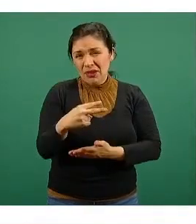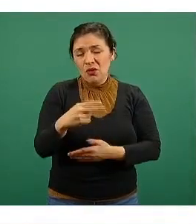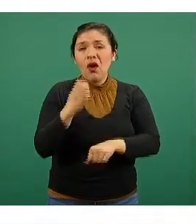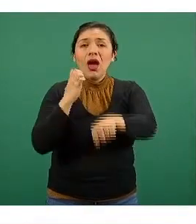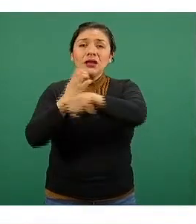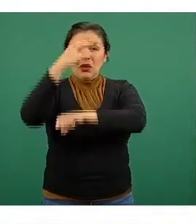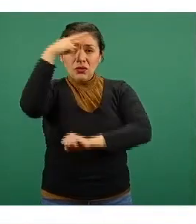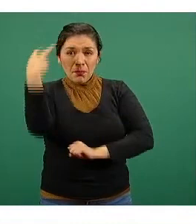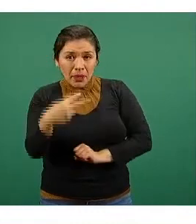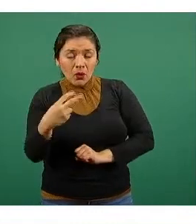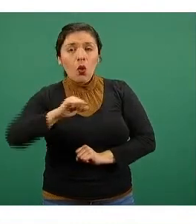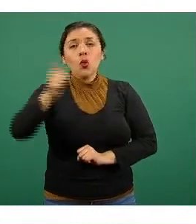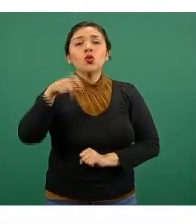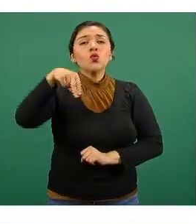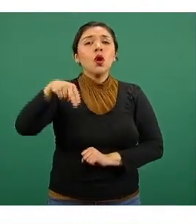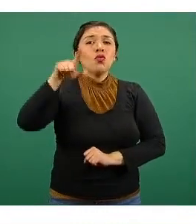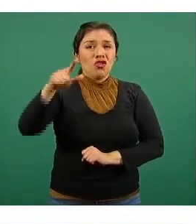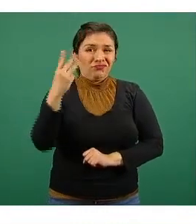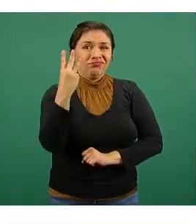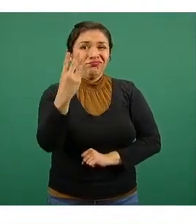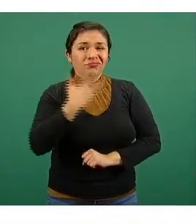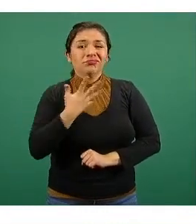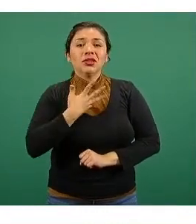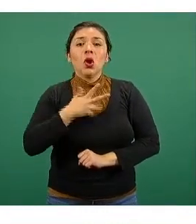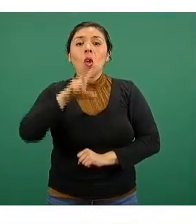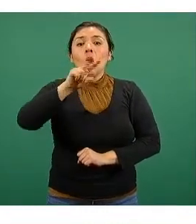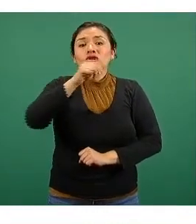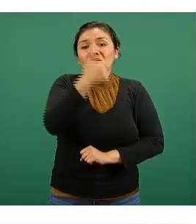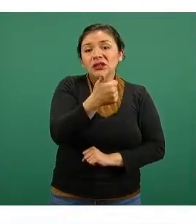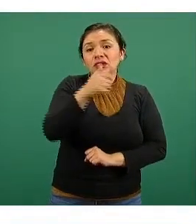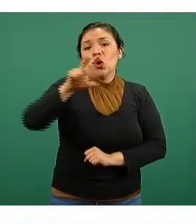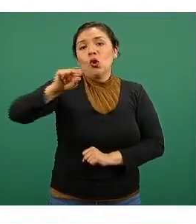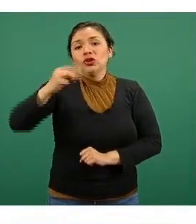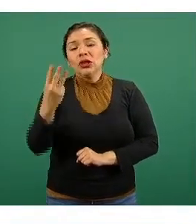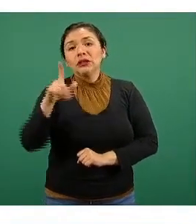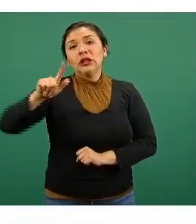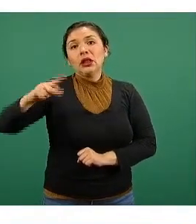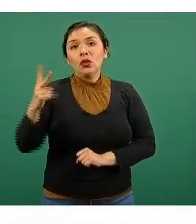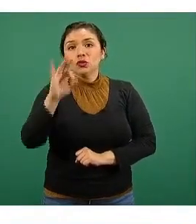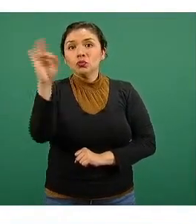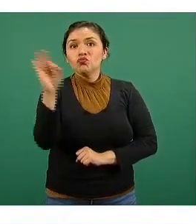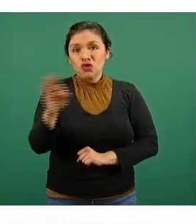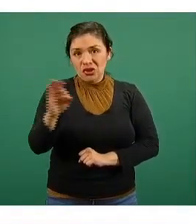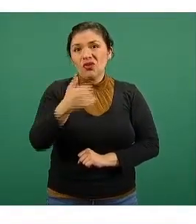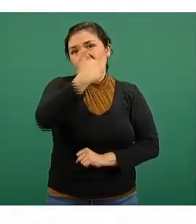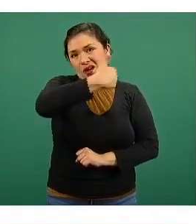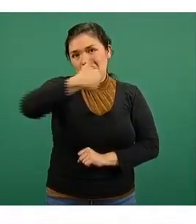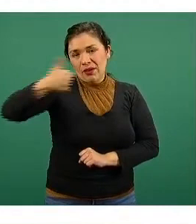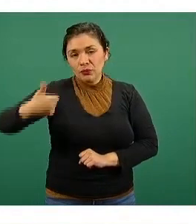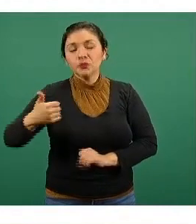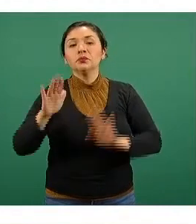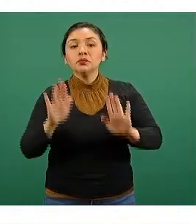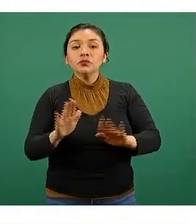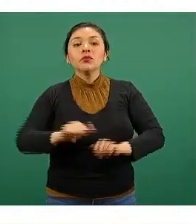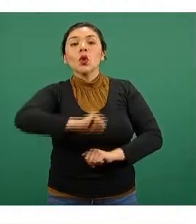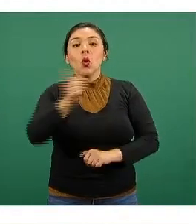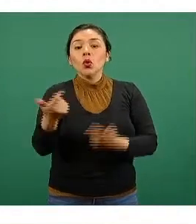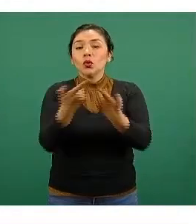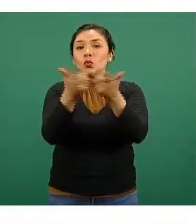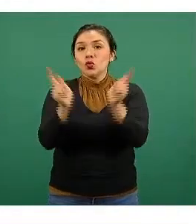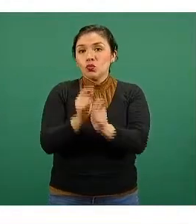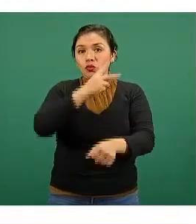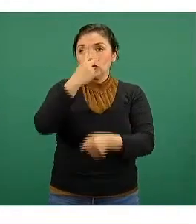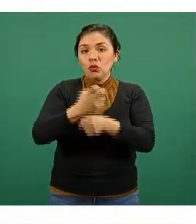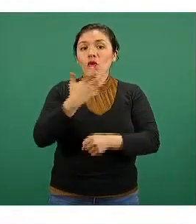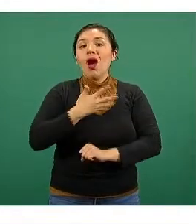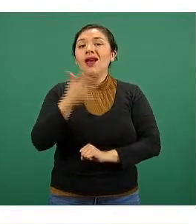Estado de México y Nuevo León, con 86, 83 y 72% respectivamente. En el siguiente rango